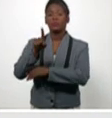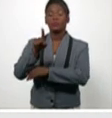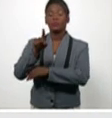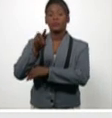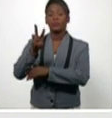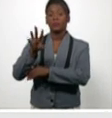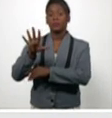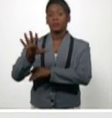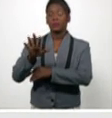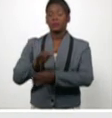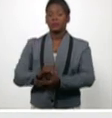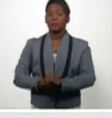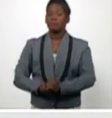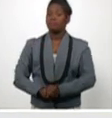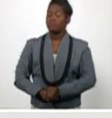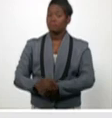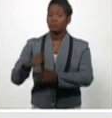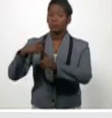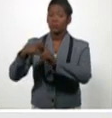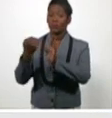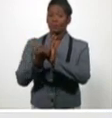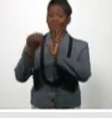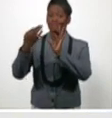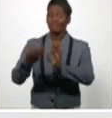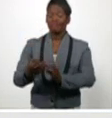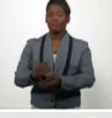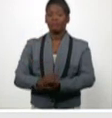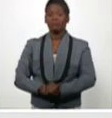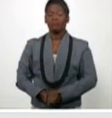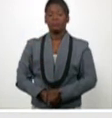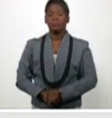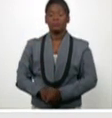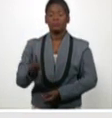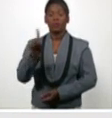49.761.135 casos confirmados.